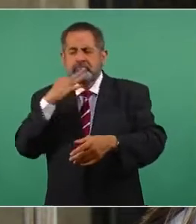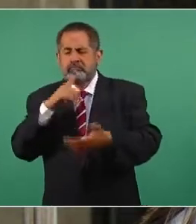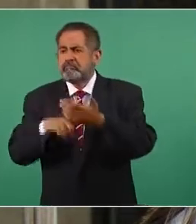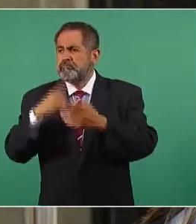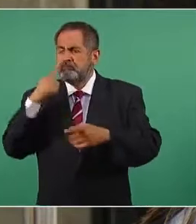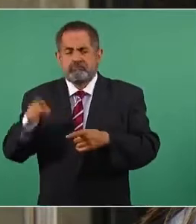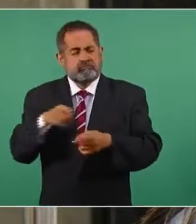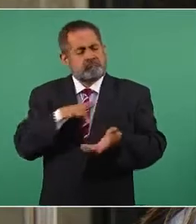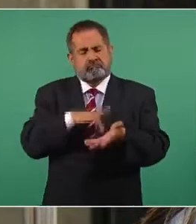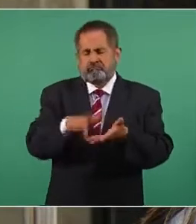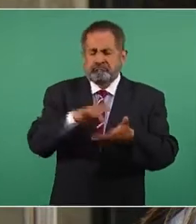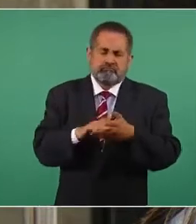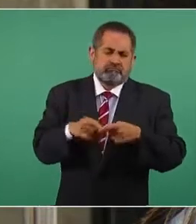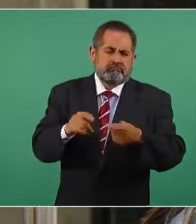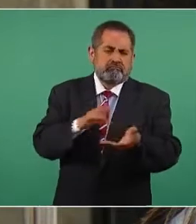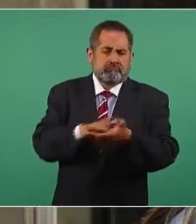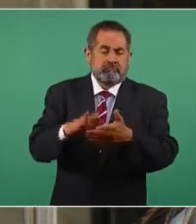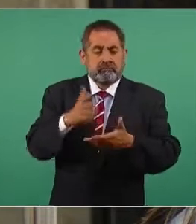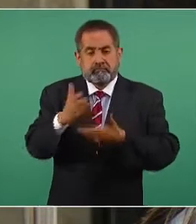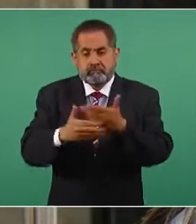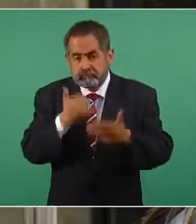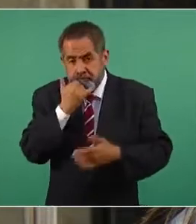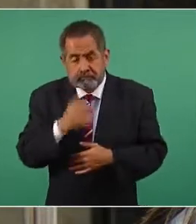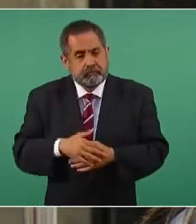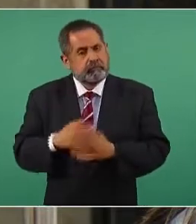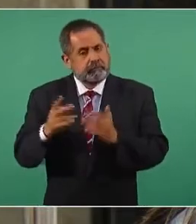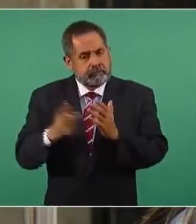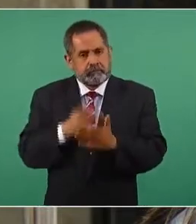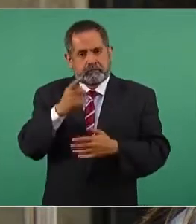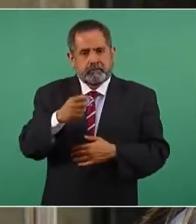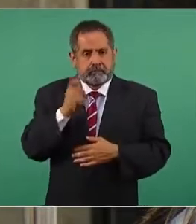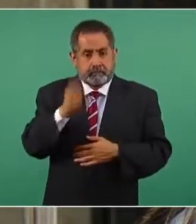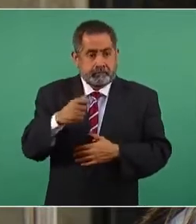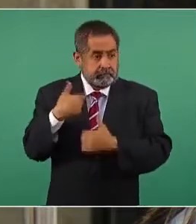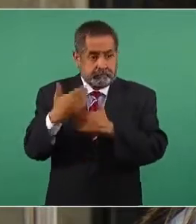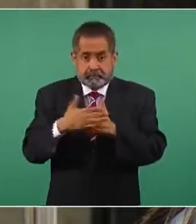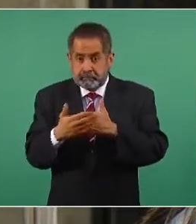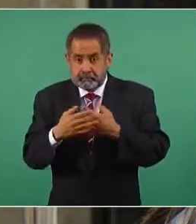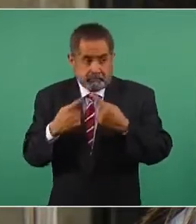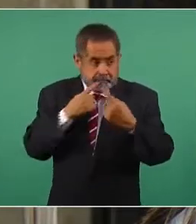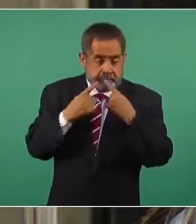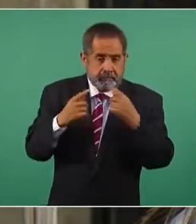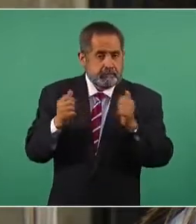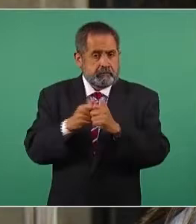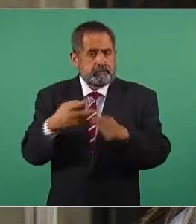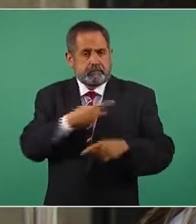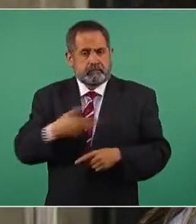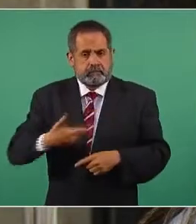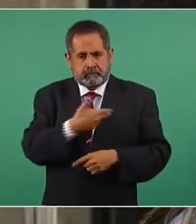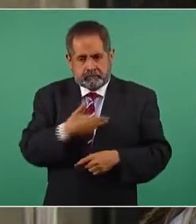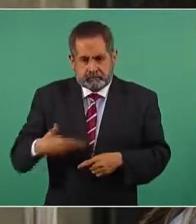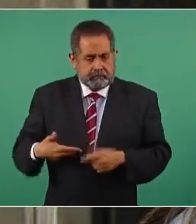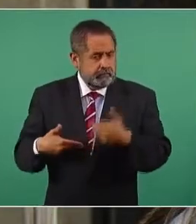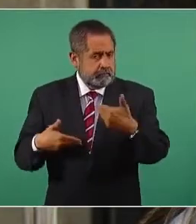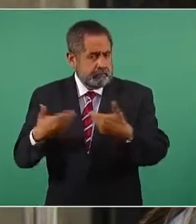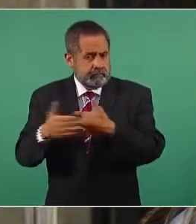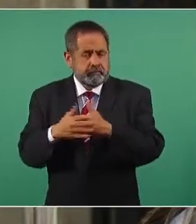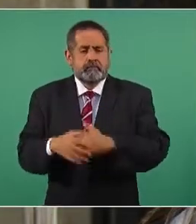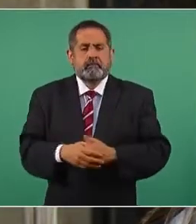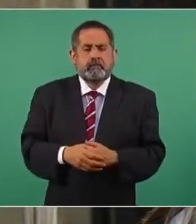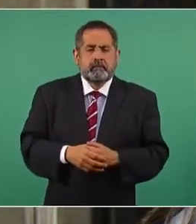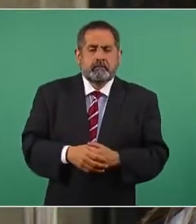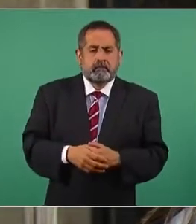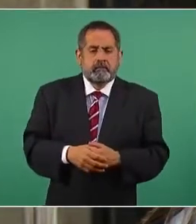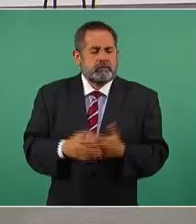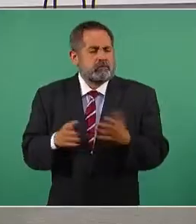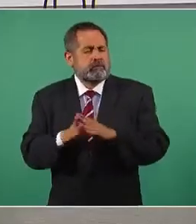corrupción y también, reiterarle, esto estará en la mesa de negociación con la vicepresidenta Kamala. No, ¿Y mira, cuál